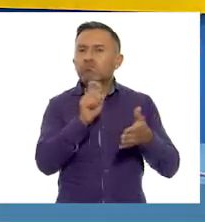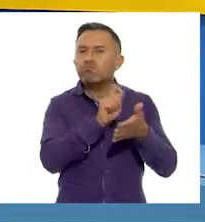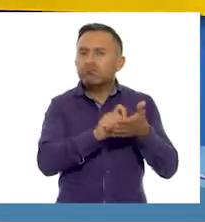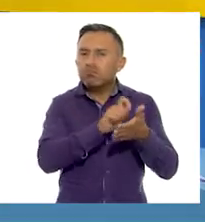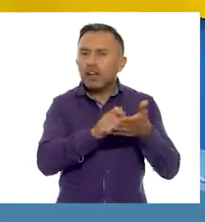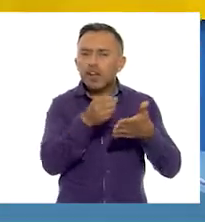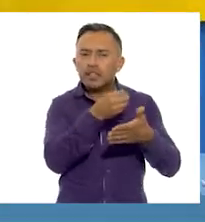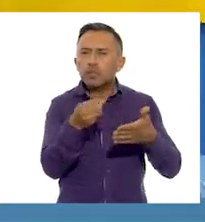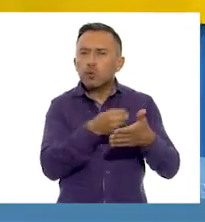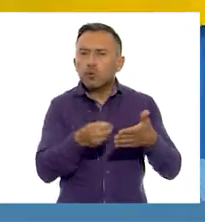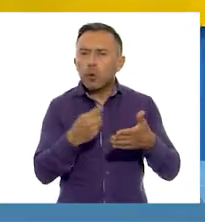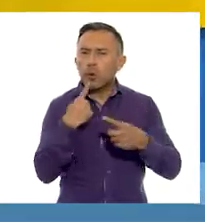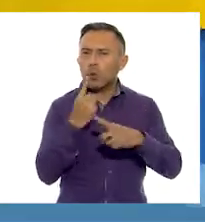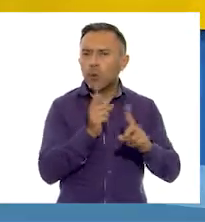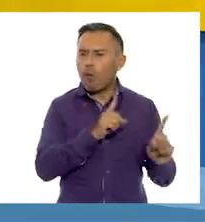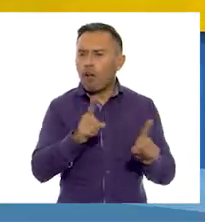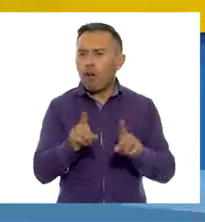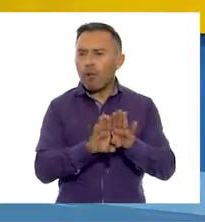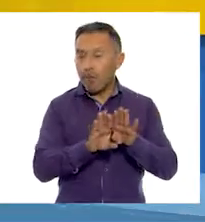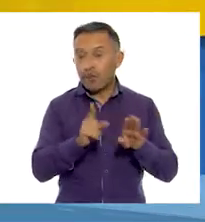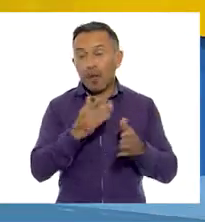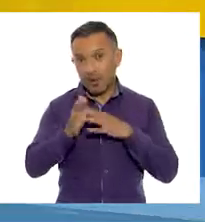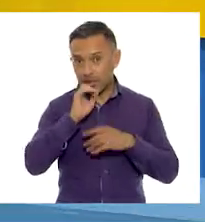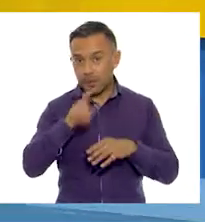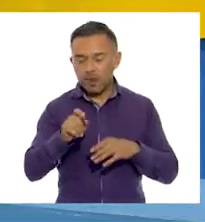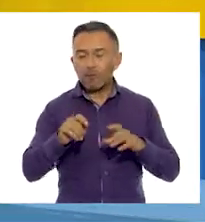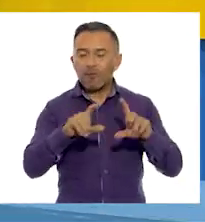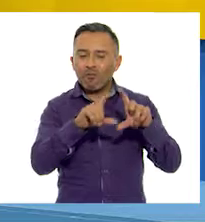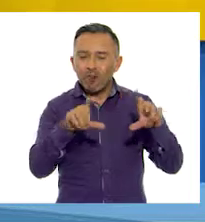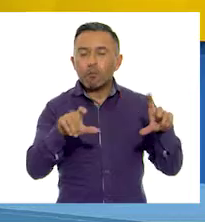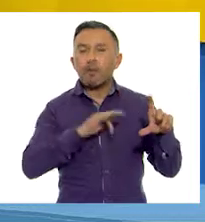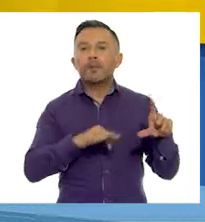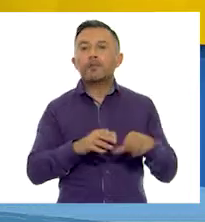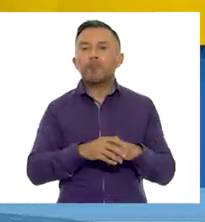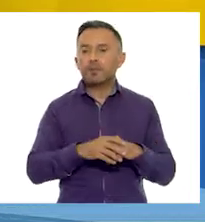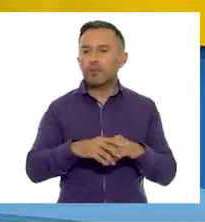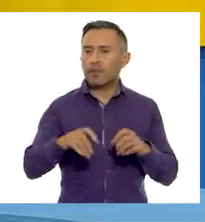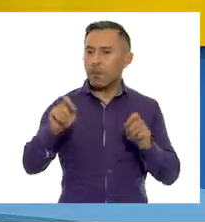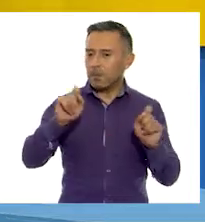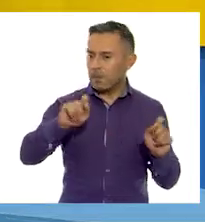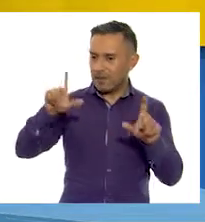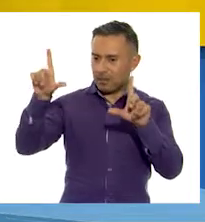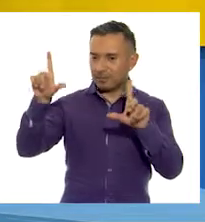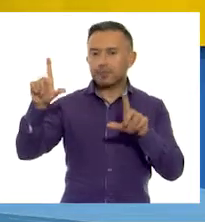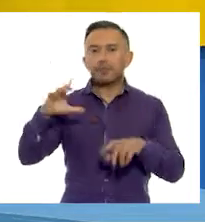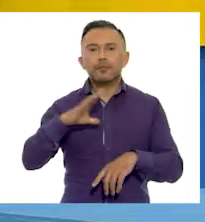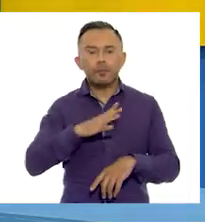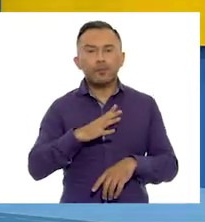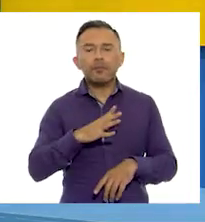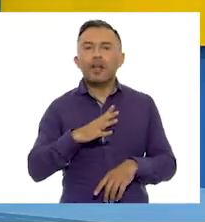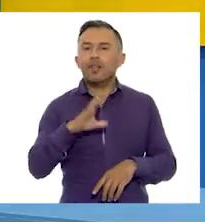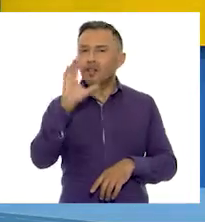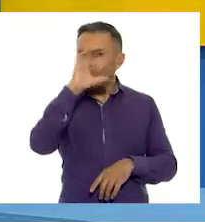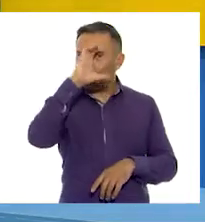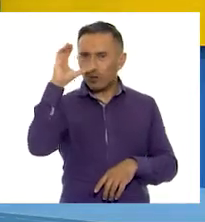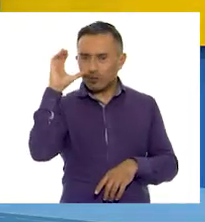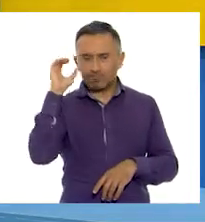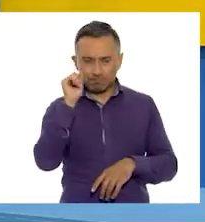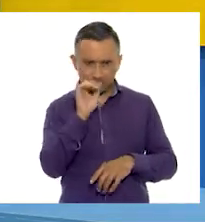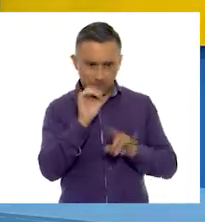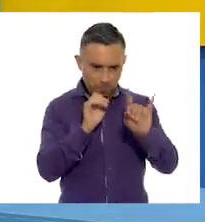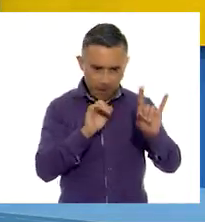Además, en la lectura de cada fragmento podrán ver en pantalla las imágenes que incluyen uno y otro texto.